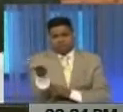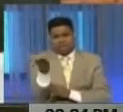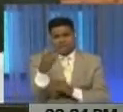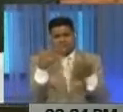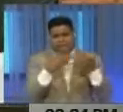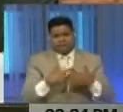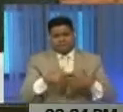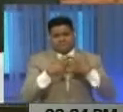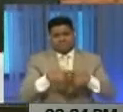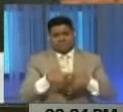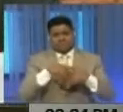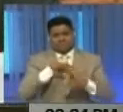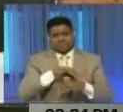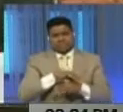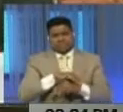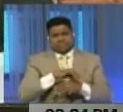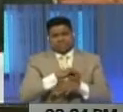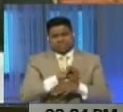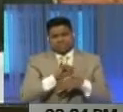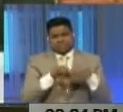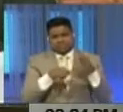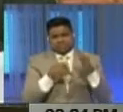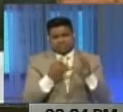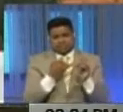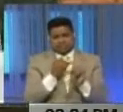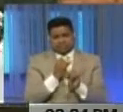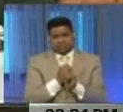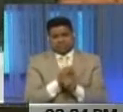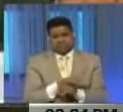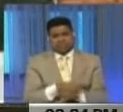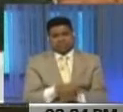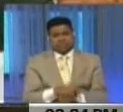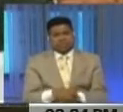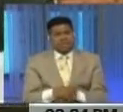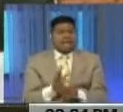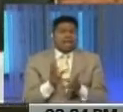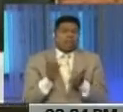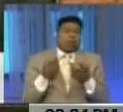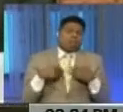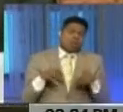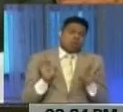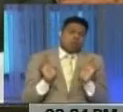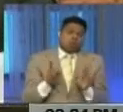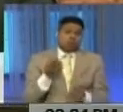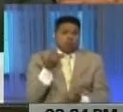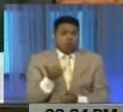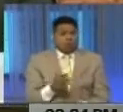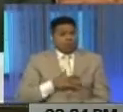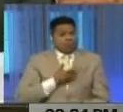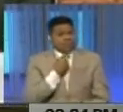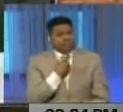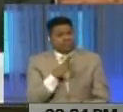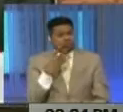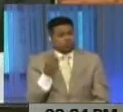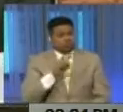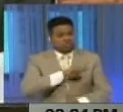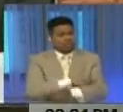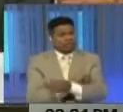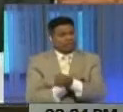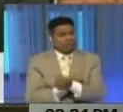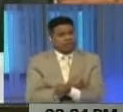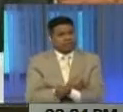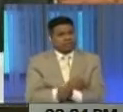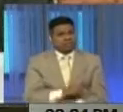internacionales. Quizás lo único que nosotros hoy pudiéramos decir con mucha fuerza, de manera autocrítica, es